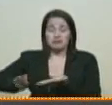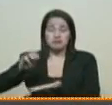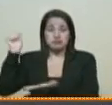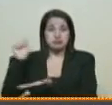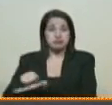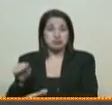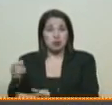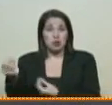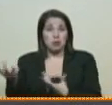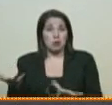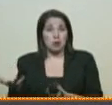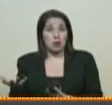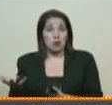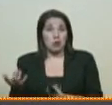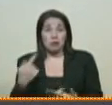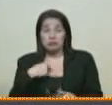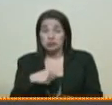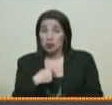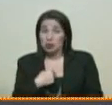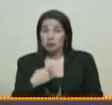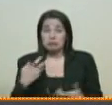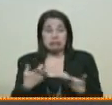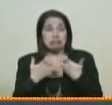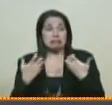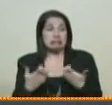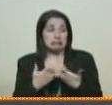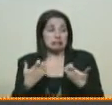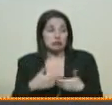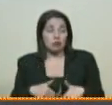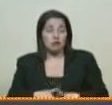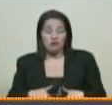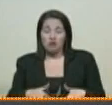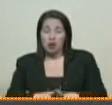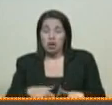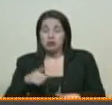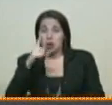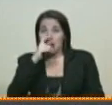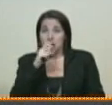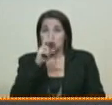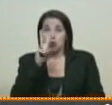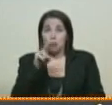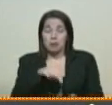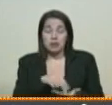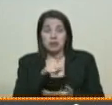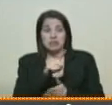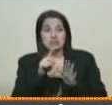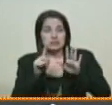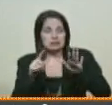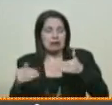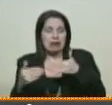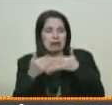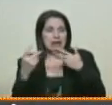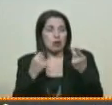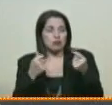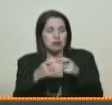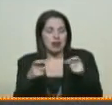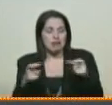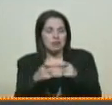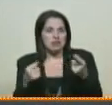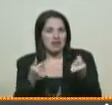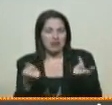Uno de los mecanismos más perversos que yo he enfrentado desde el año 2016 es la guerra contra la moneda, contra el billete.